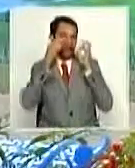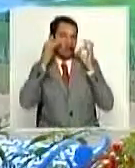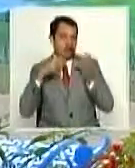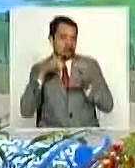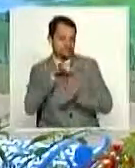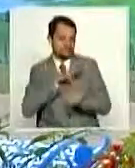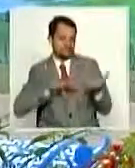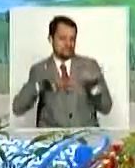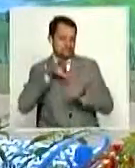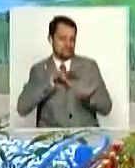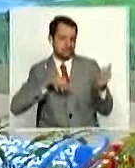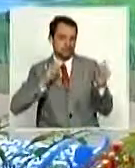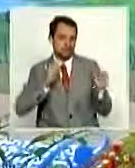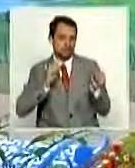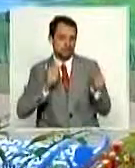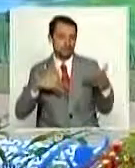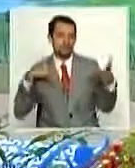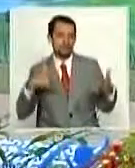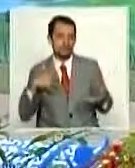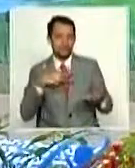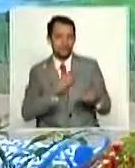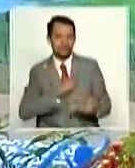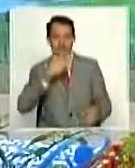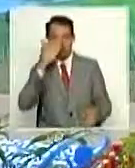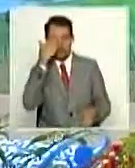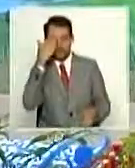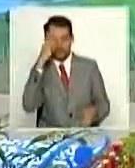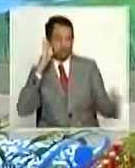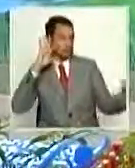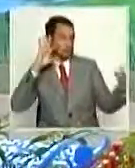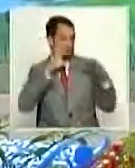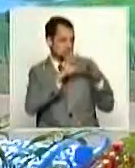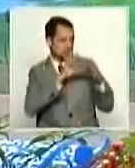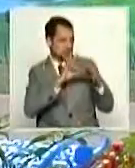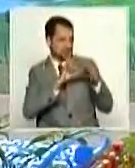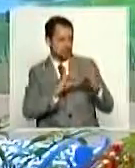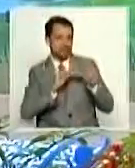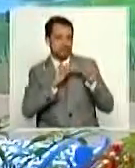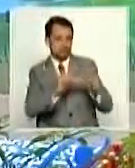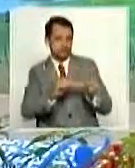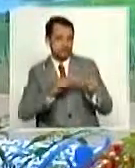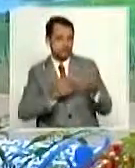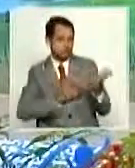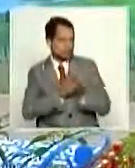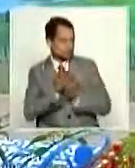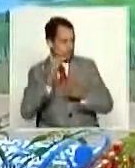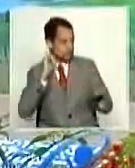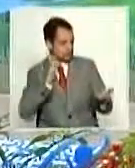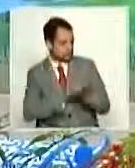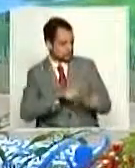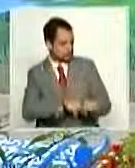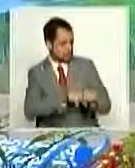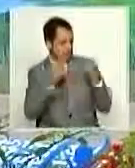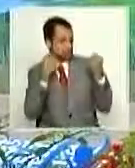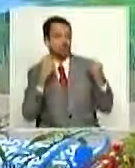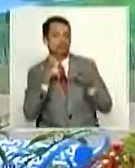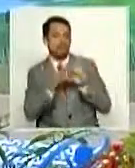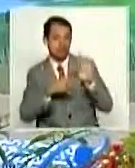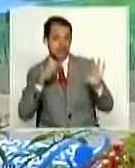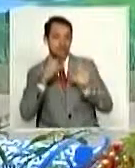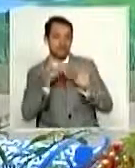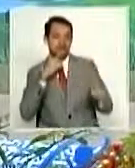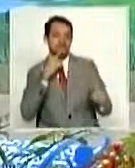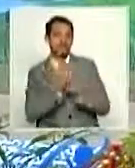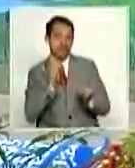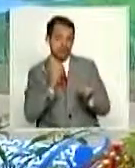en la odontología neurofocal sabemos que hay una relación directa de cada pieza dentaria con el sistema neurológico y el resto del